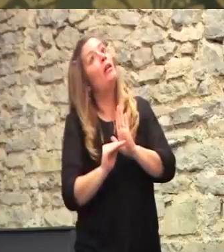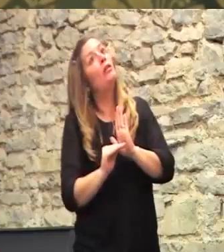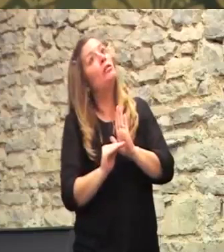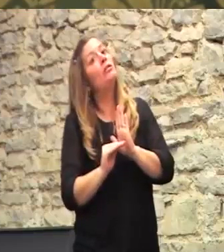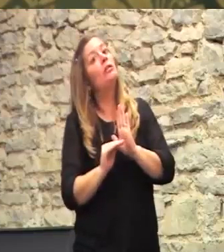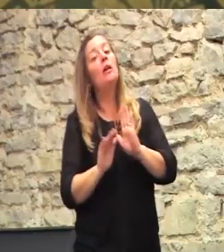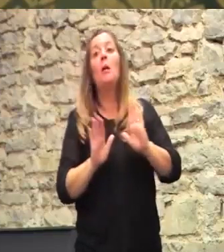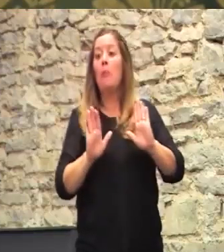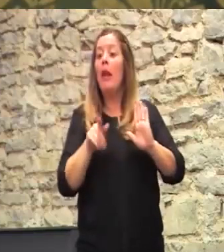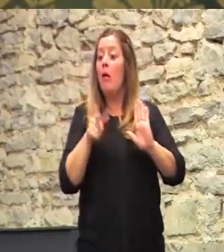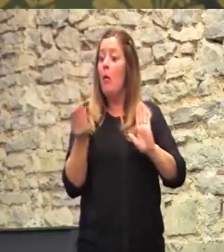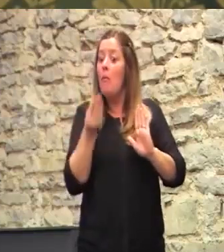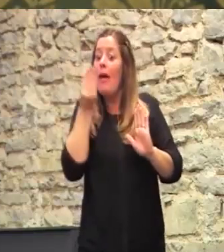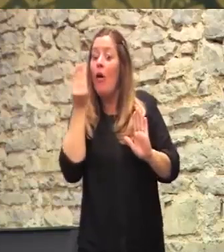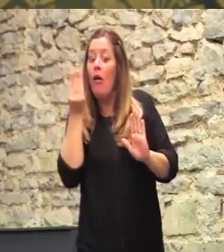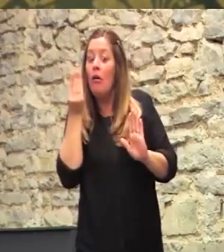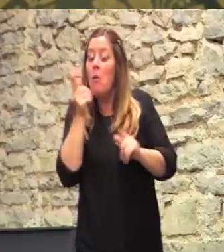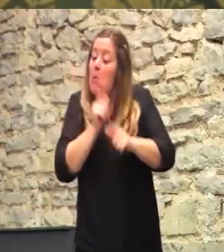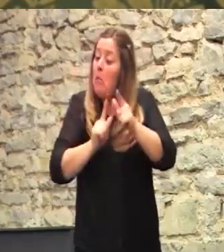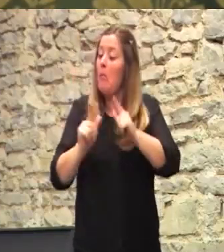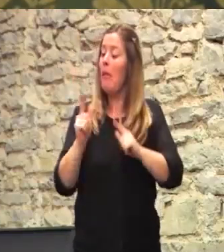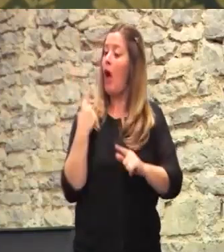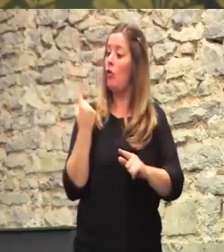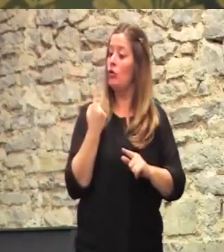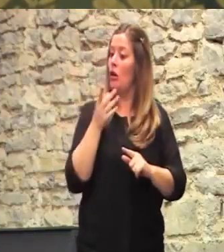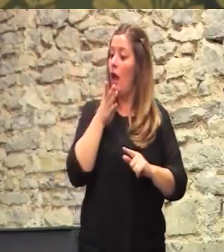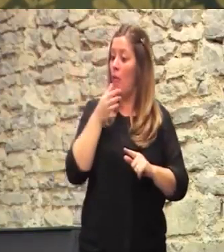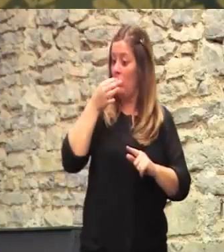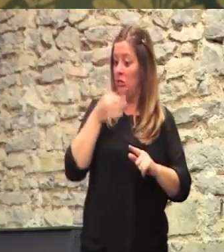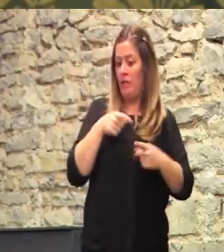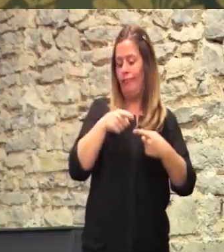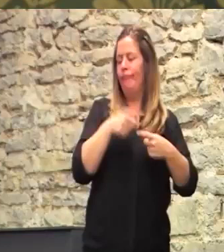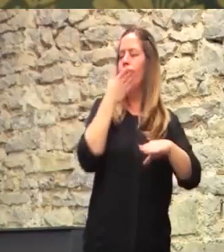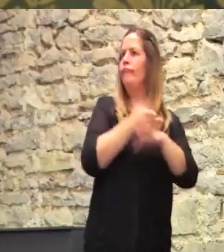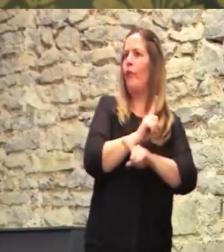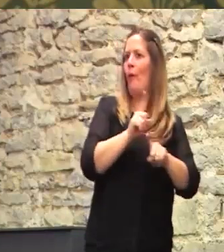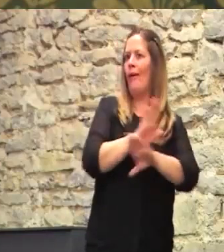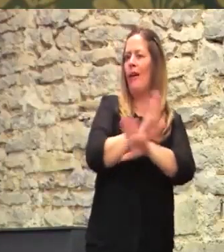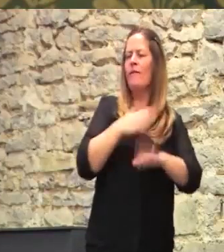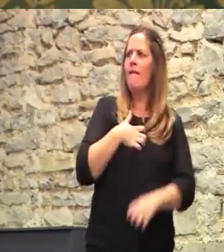que quedarse con la rabia con el resentimiento y con la perdida